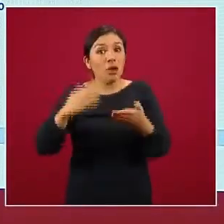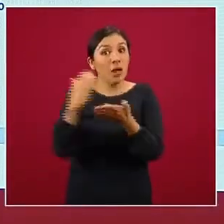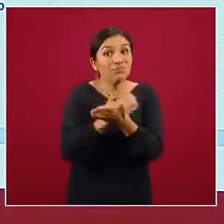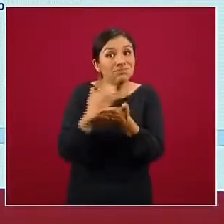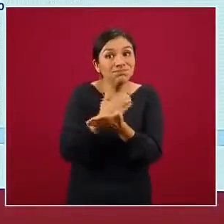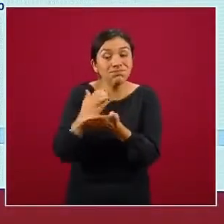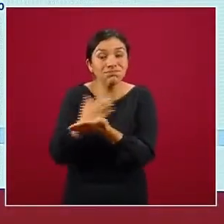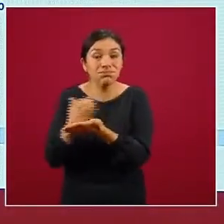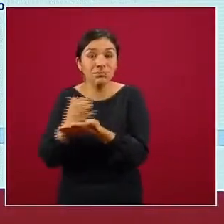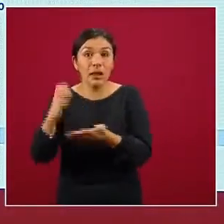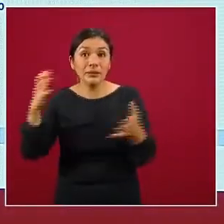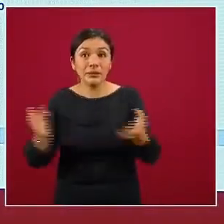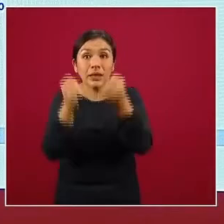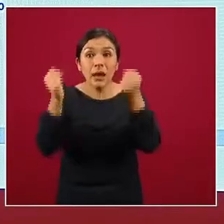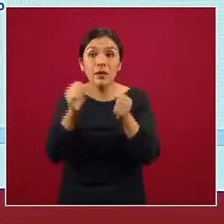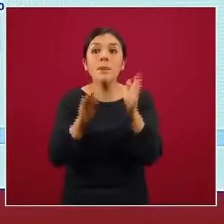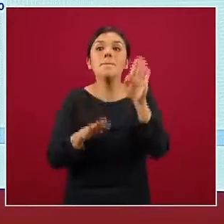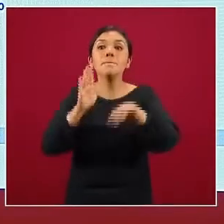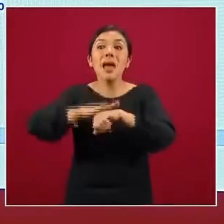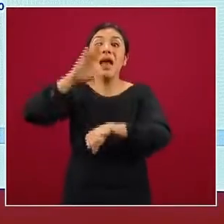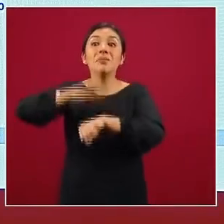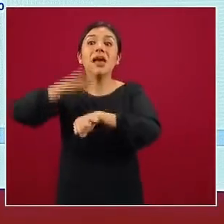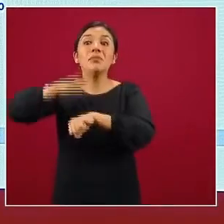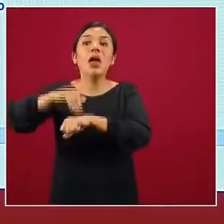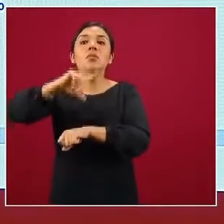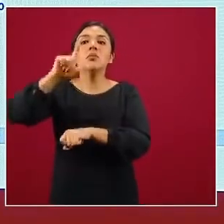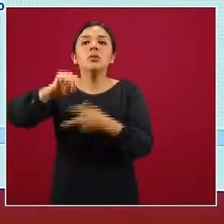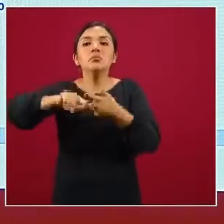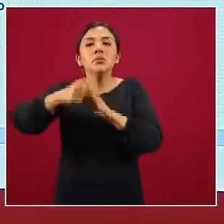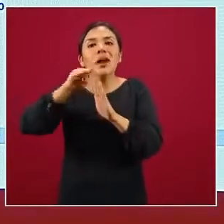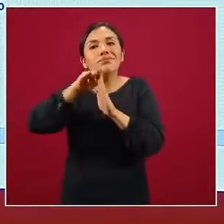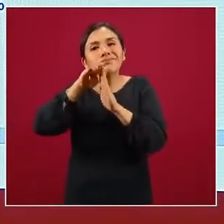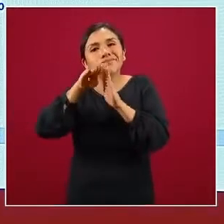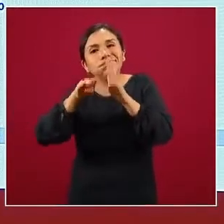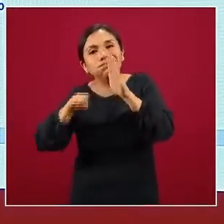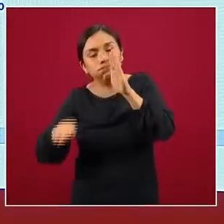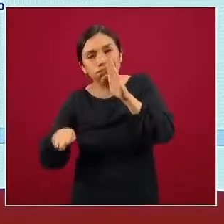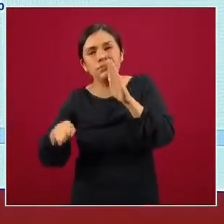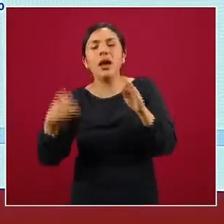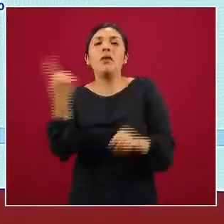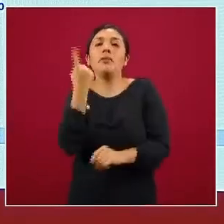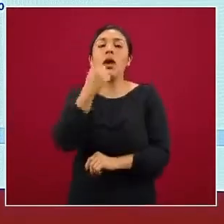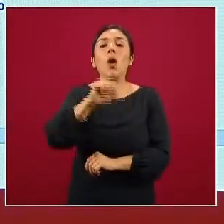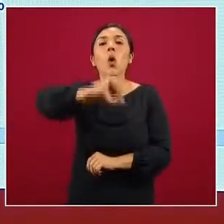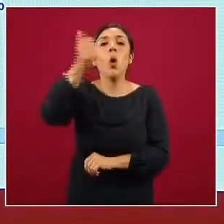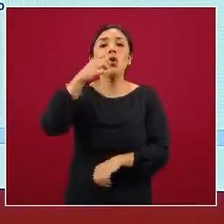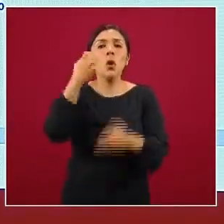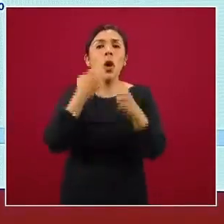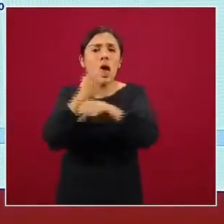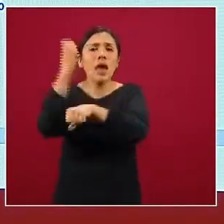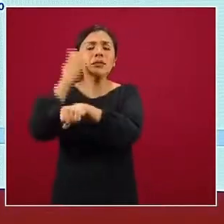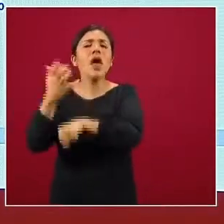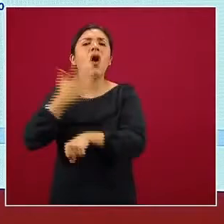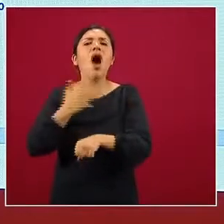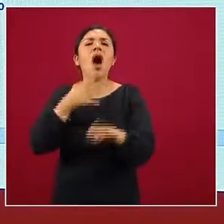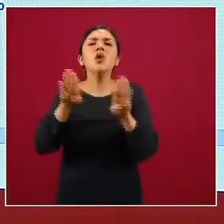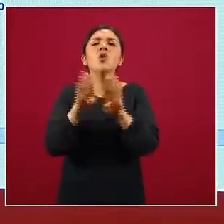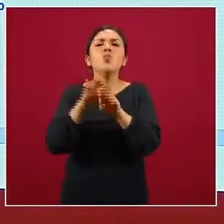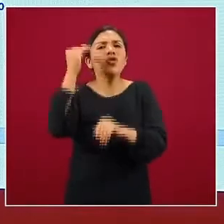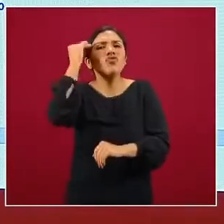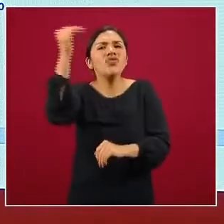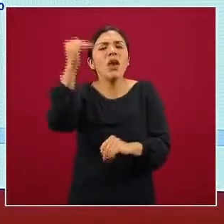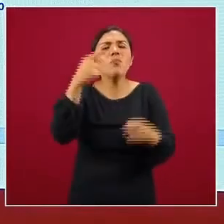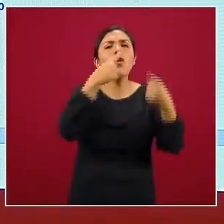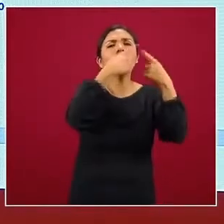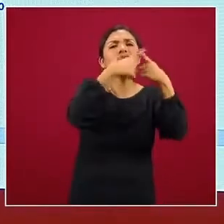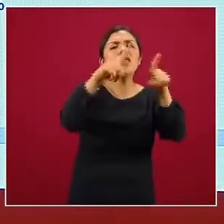recuperadas que fueron incrementando ya disminuyeron y hemos comentado respecto a otros estados que hay un desfase. En el momento